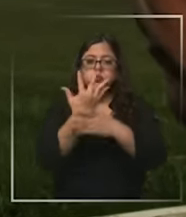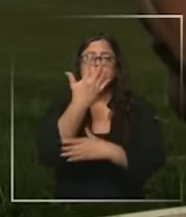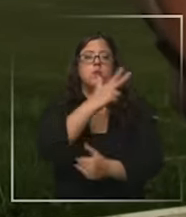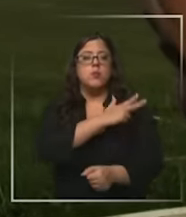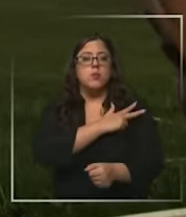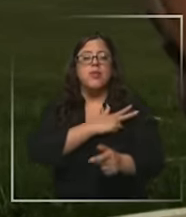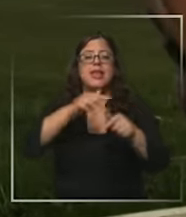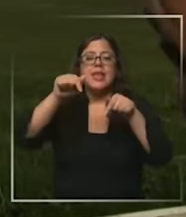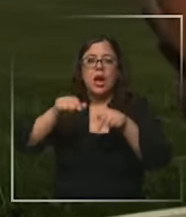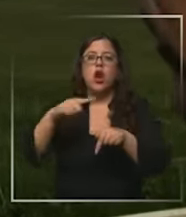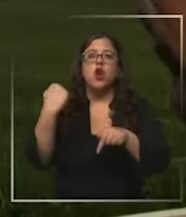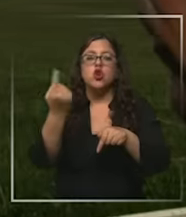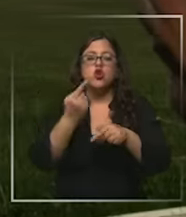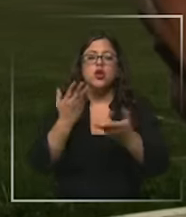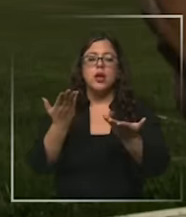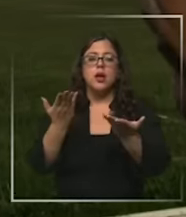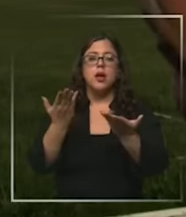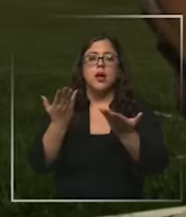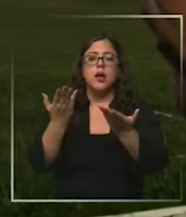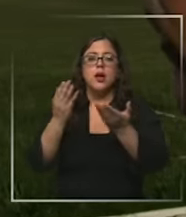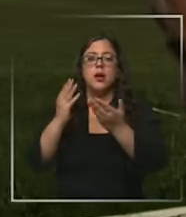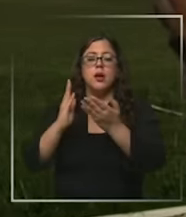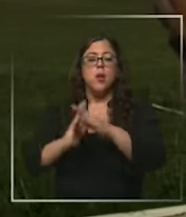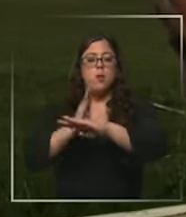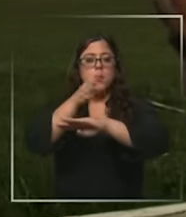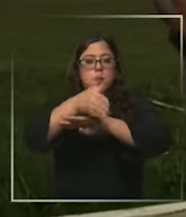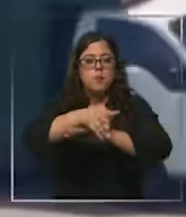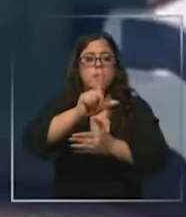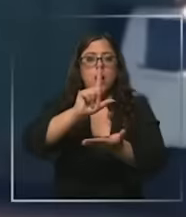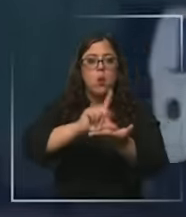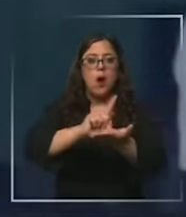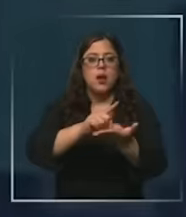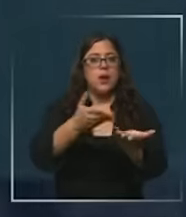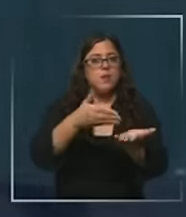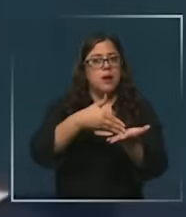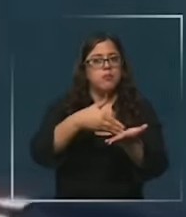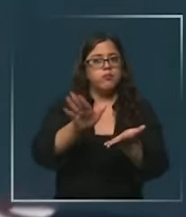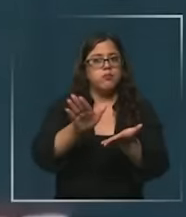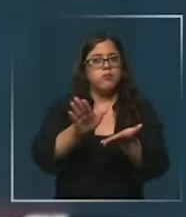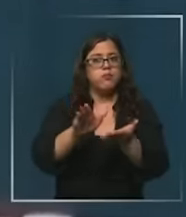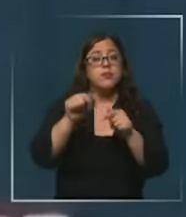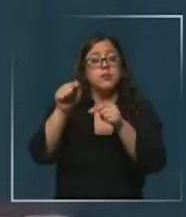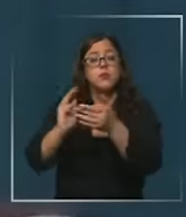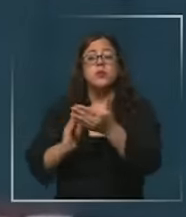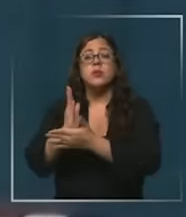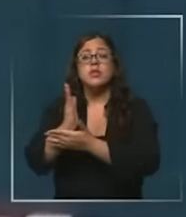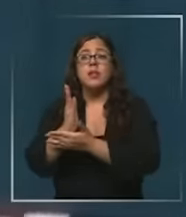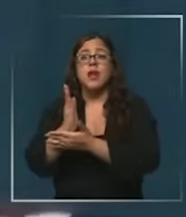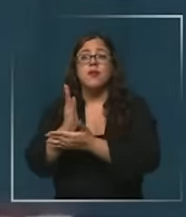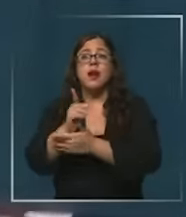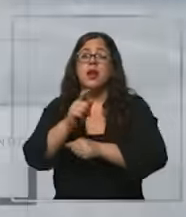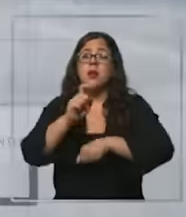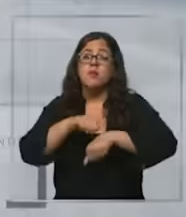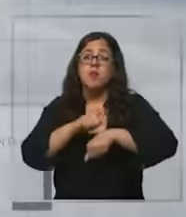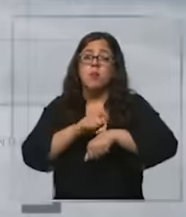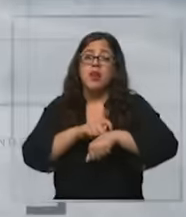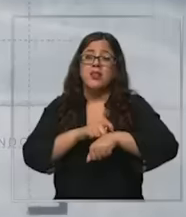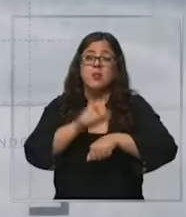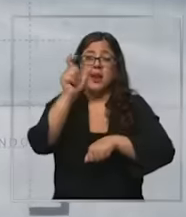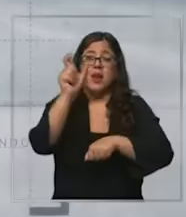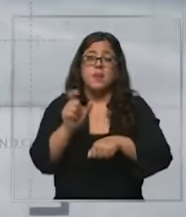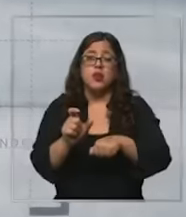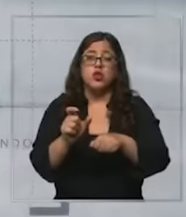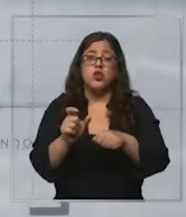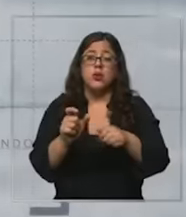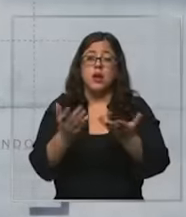vamos en este minuto a desplazarnos al lugar para poder erradicarla. iniciaba la cuenta regresiva del narco más